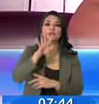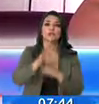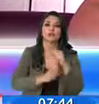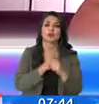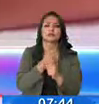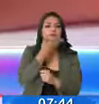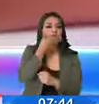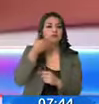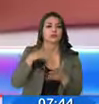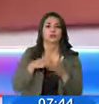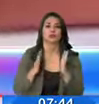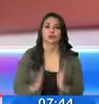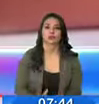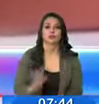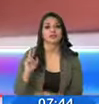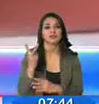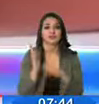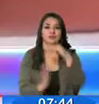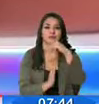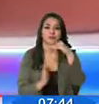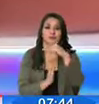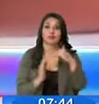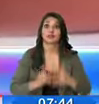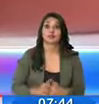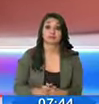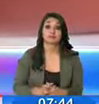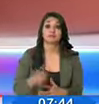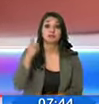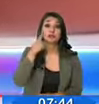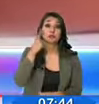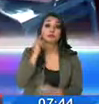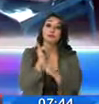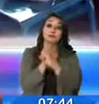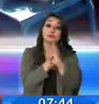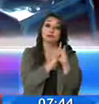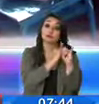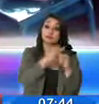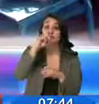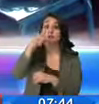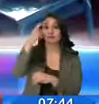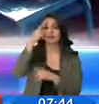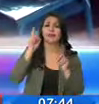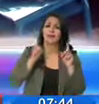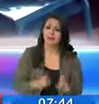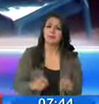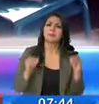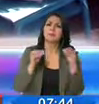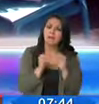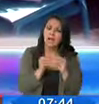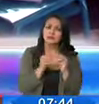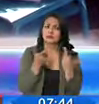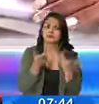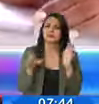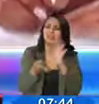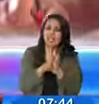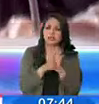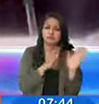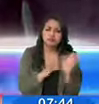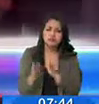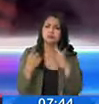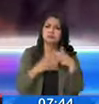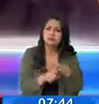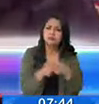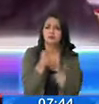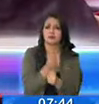las mejores estudiantes del segundo de bachillerato. Ella cree que las instituciones gubernamentales deberían implementar políticas públicas de inclusión